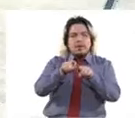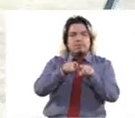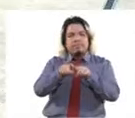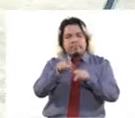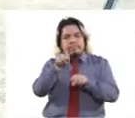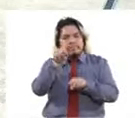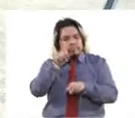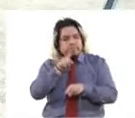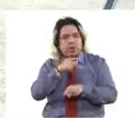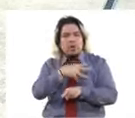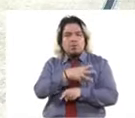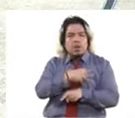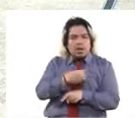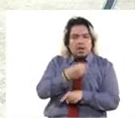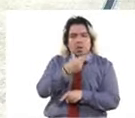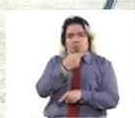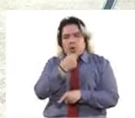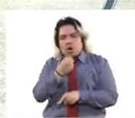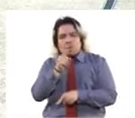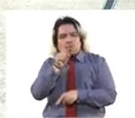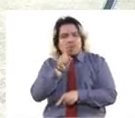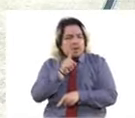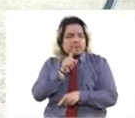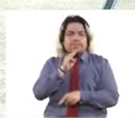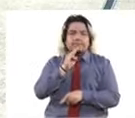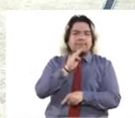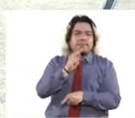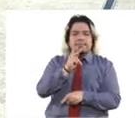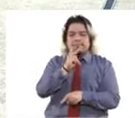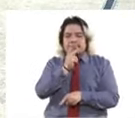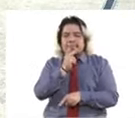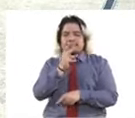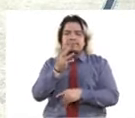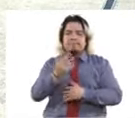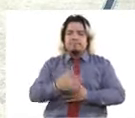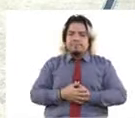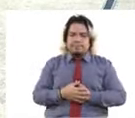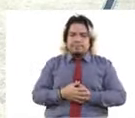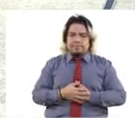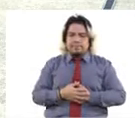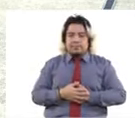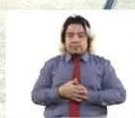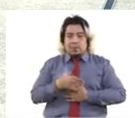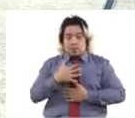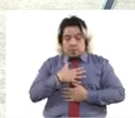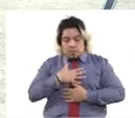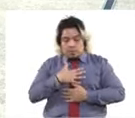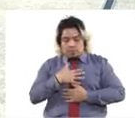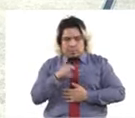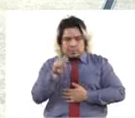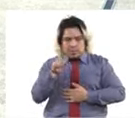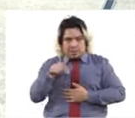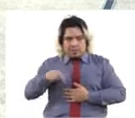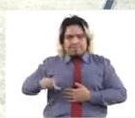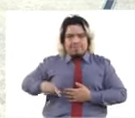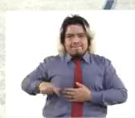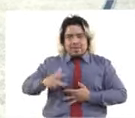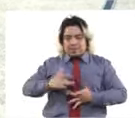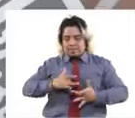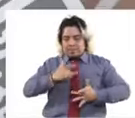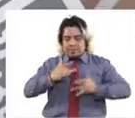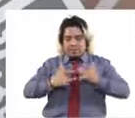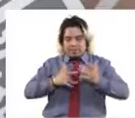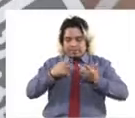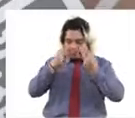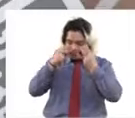sus hijos, sus hijas, sus padres, madres, que nos sentimos sumamente